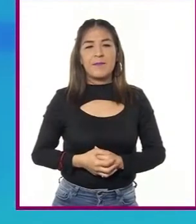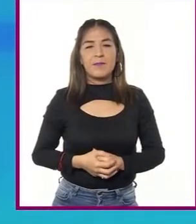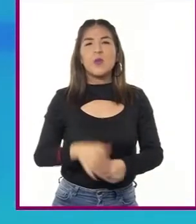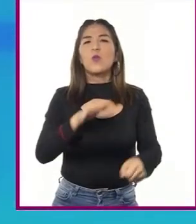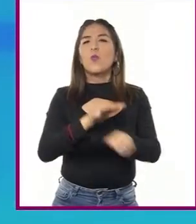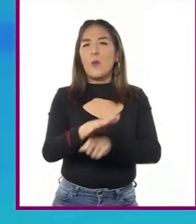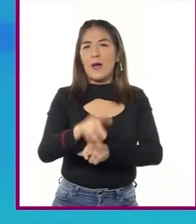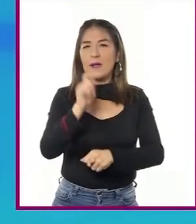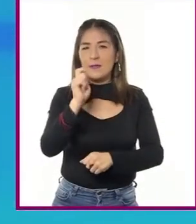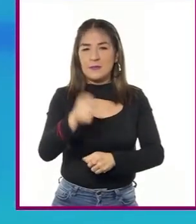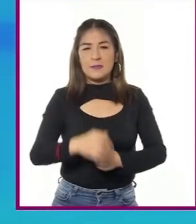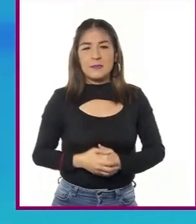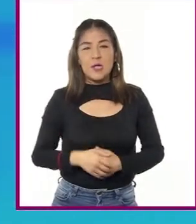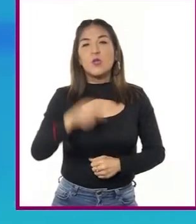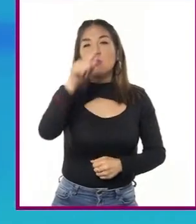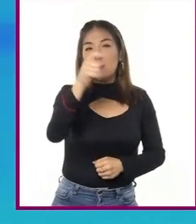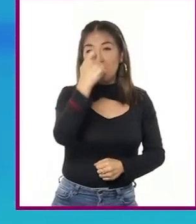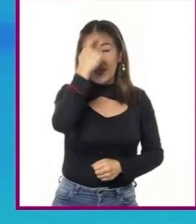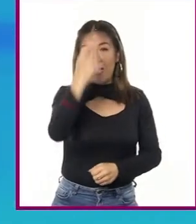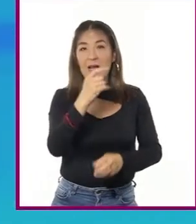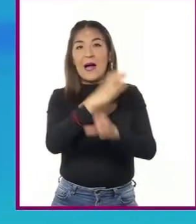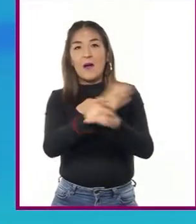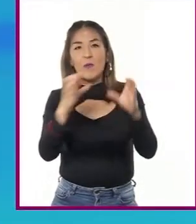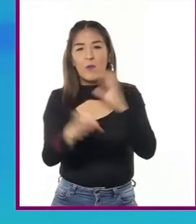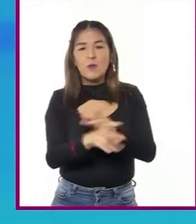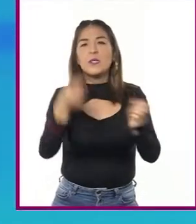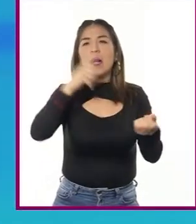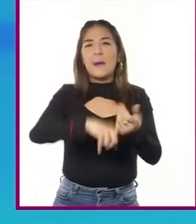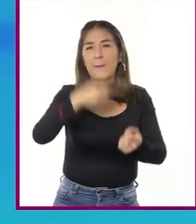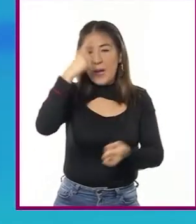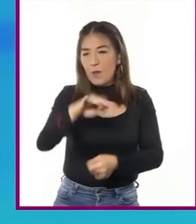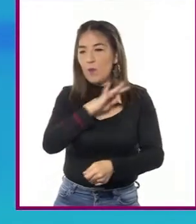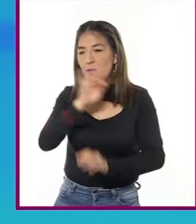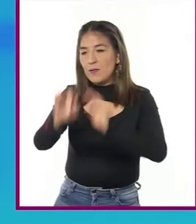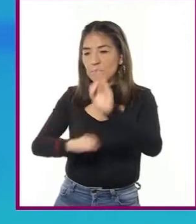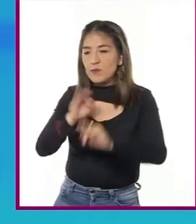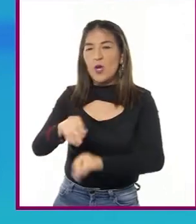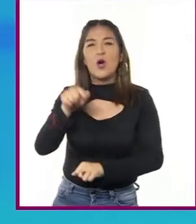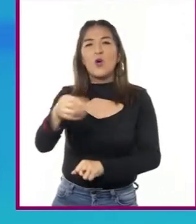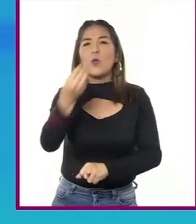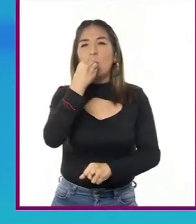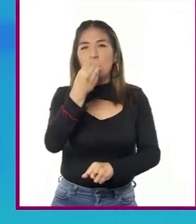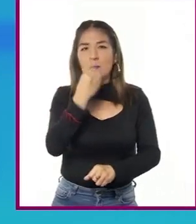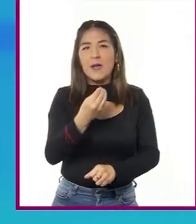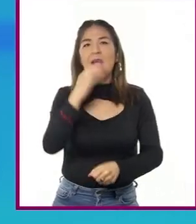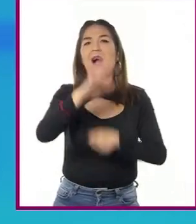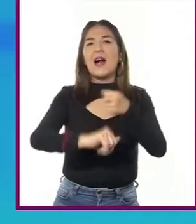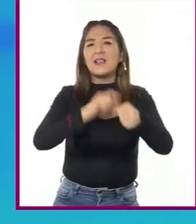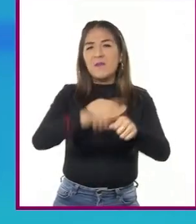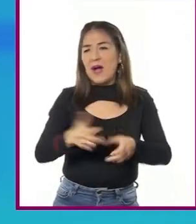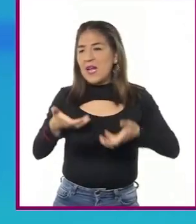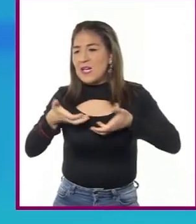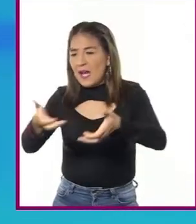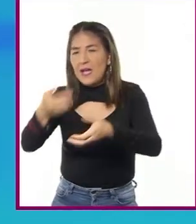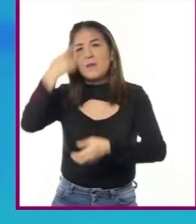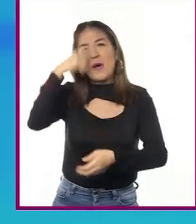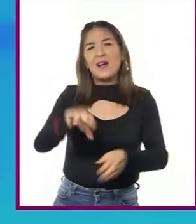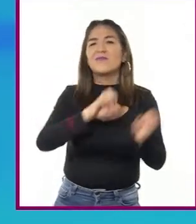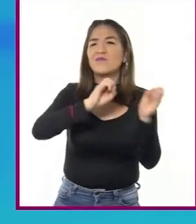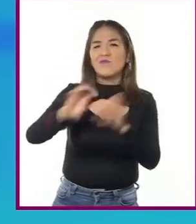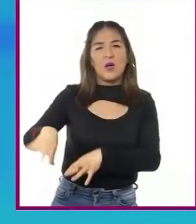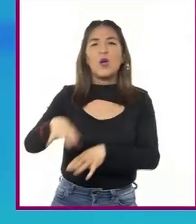técnico es crear un objeto que permita alimentar animales domésticos en situación de abandono, evitando así que